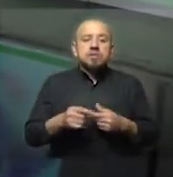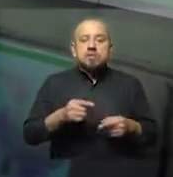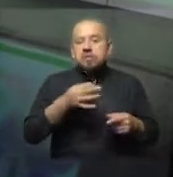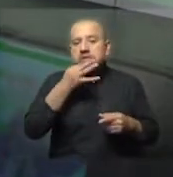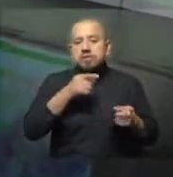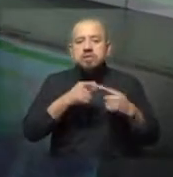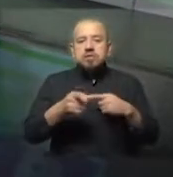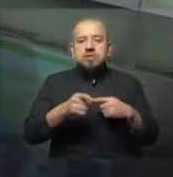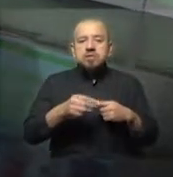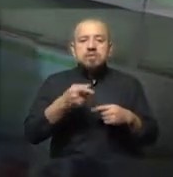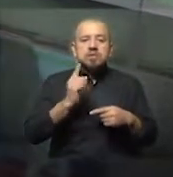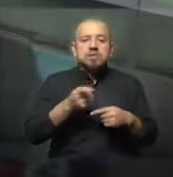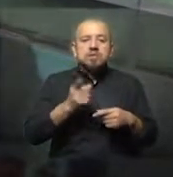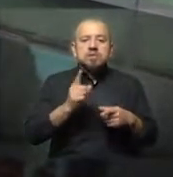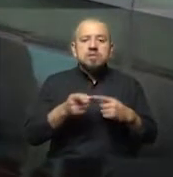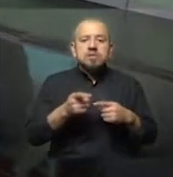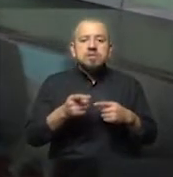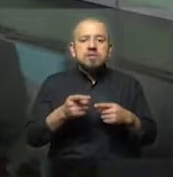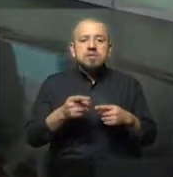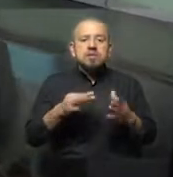tantas tantos gramos